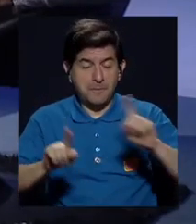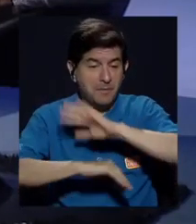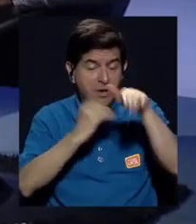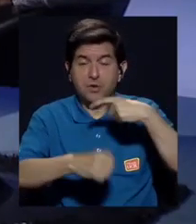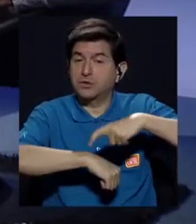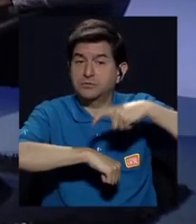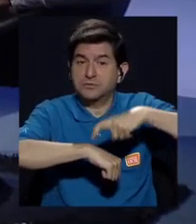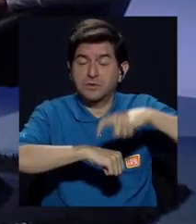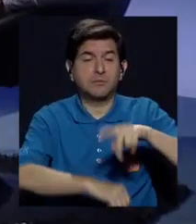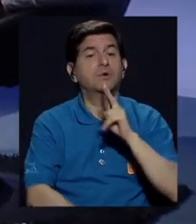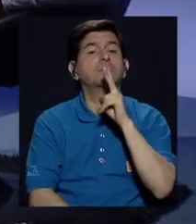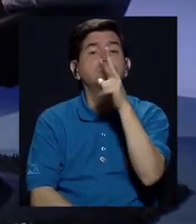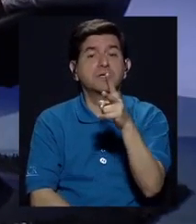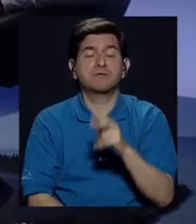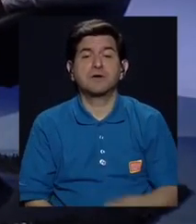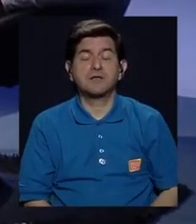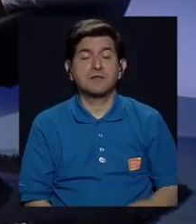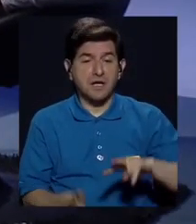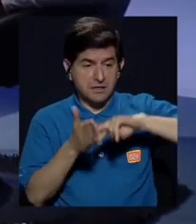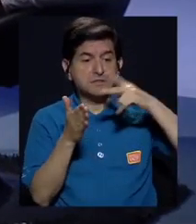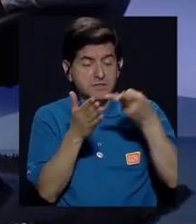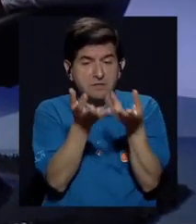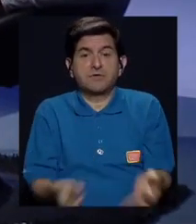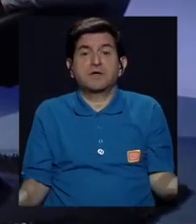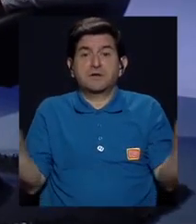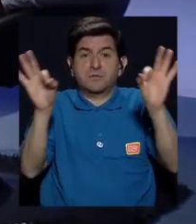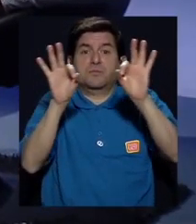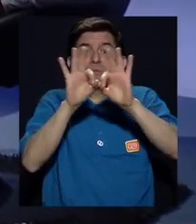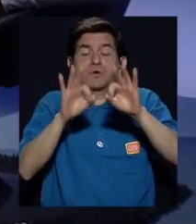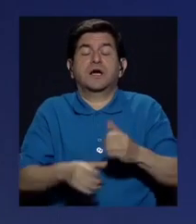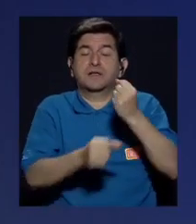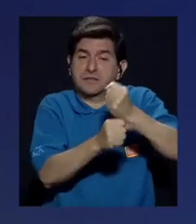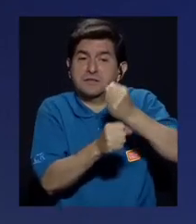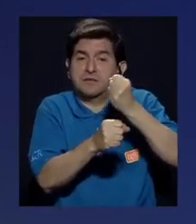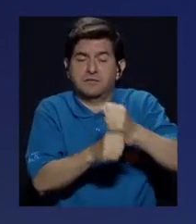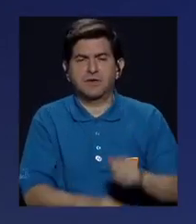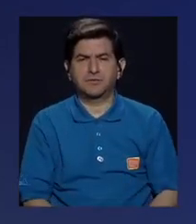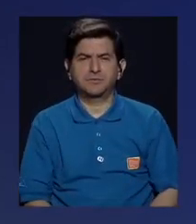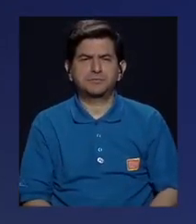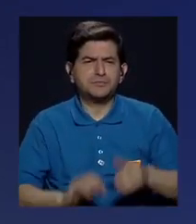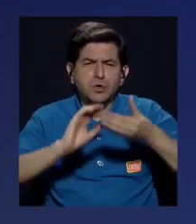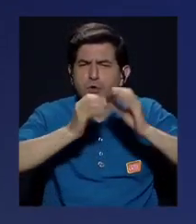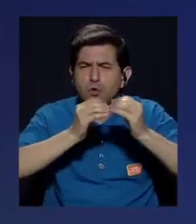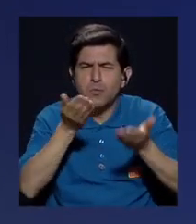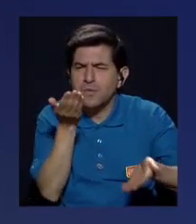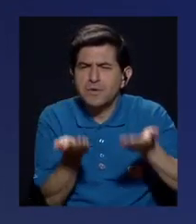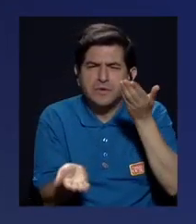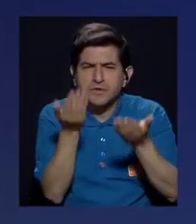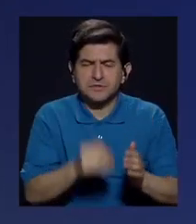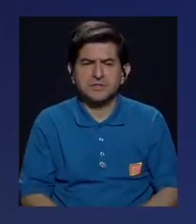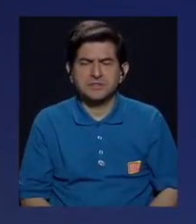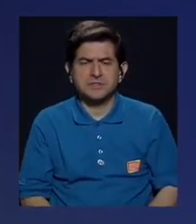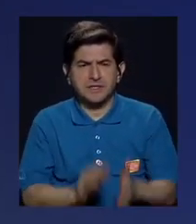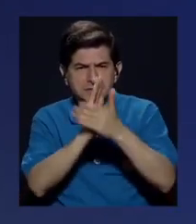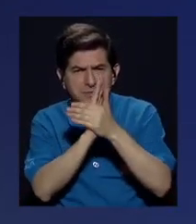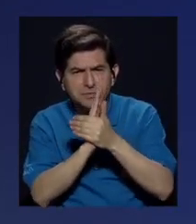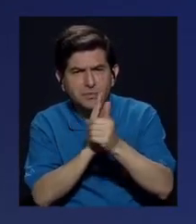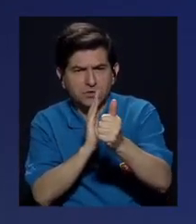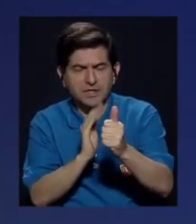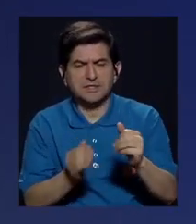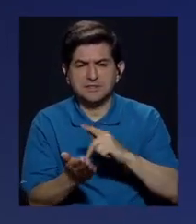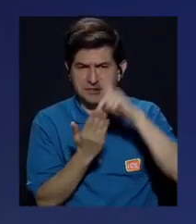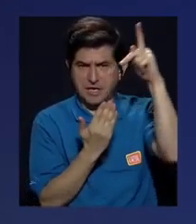este tiempo es verdaderamente muy significativa esa labor. ¿Podemos dar datos sobre todo alrededor de la potencia que tiene